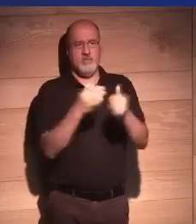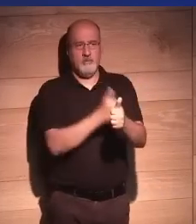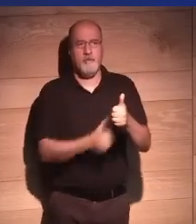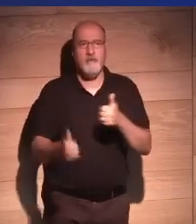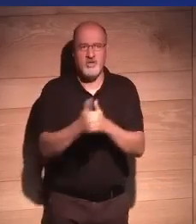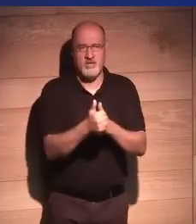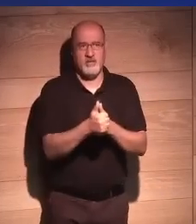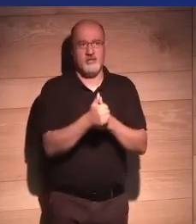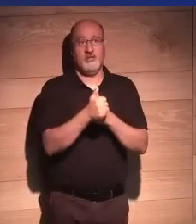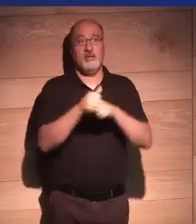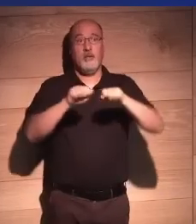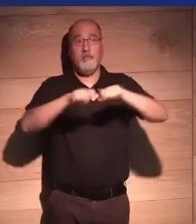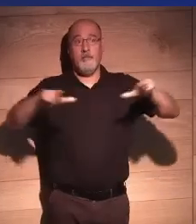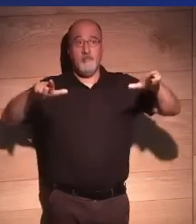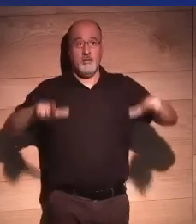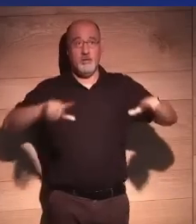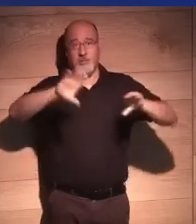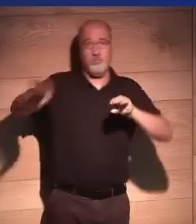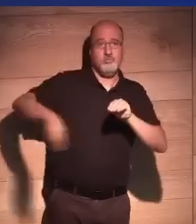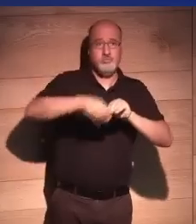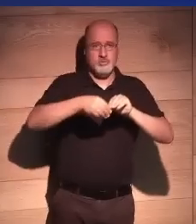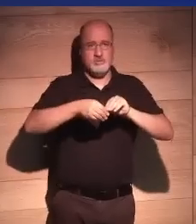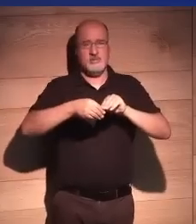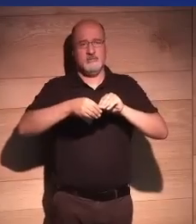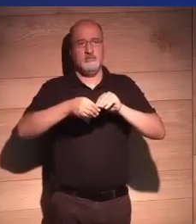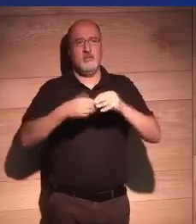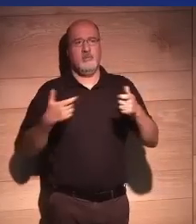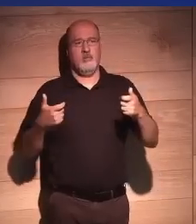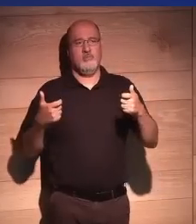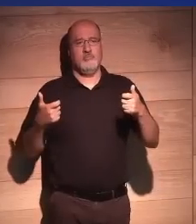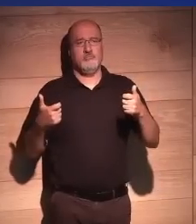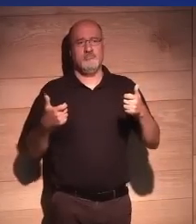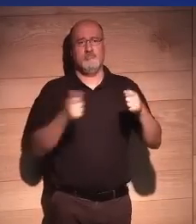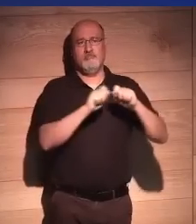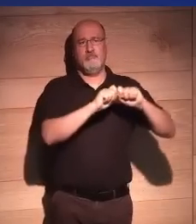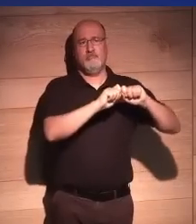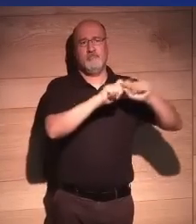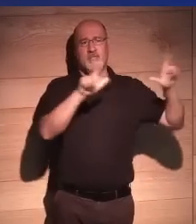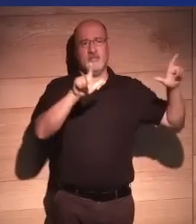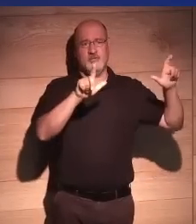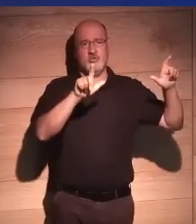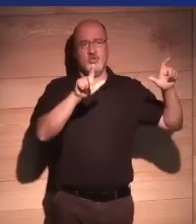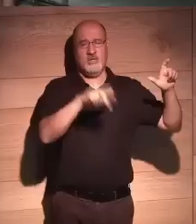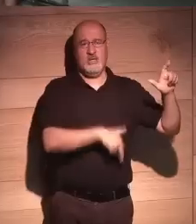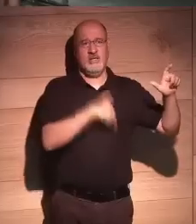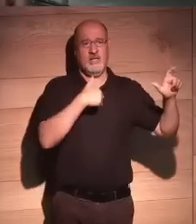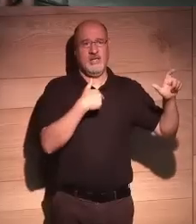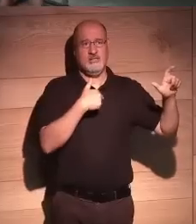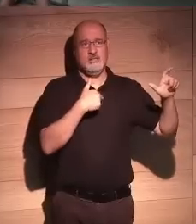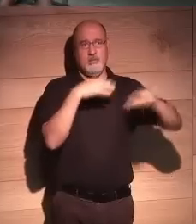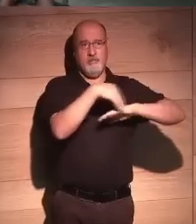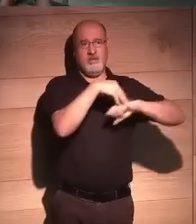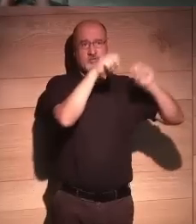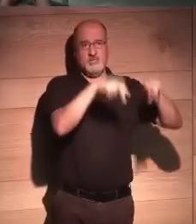primando y las plataformas han irrumpido con fuerza, pero sigue primando. No sé si Borja Sí, está de las acuerdo. plataformas